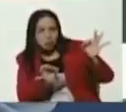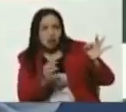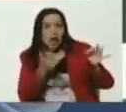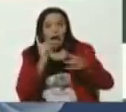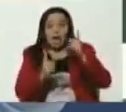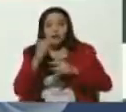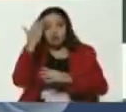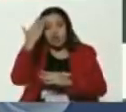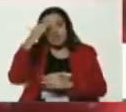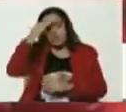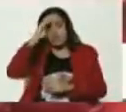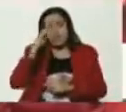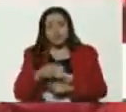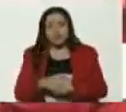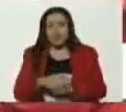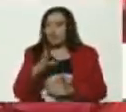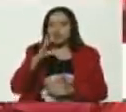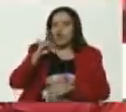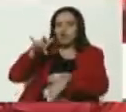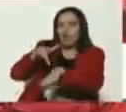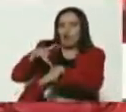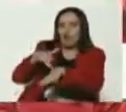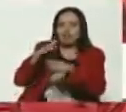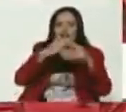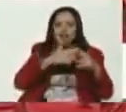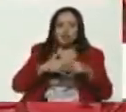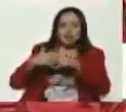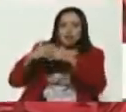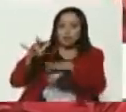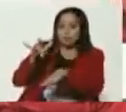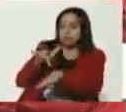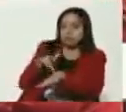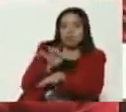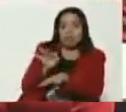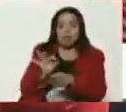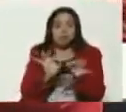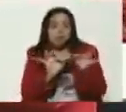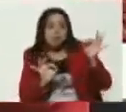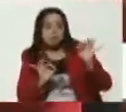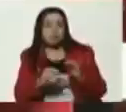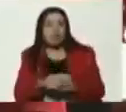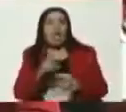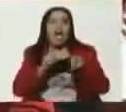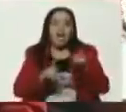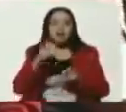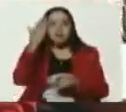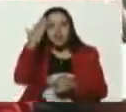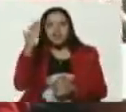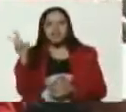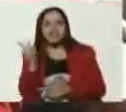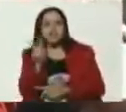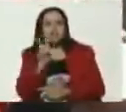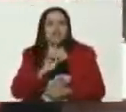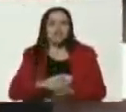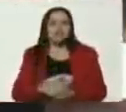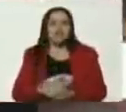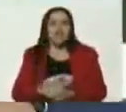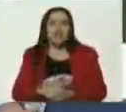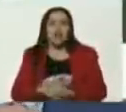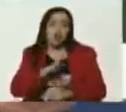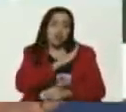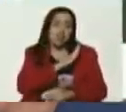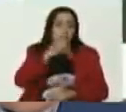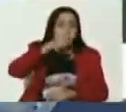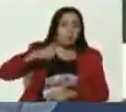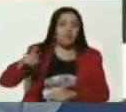hacer. Tienen ahí cerquita, a 90 millas. Algo debe saber Venezuela. Algo debe tener el pueblo de Venezuela, que estando